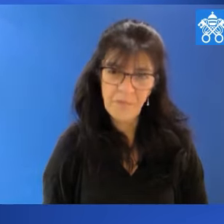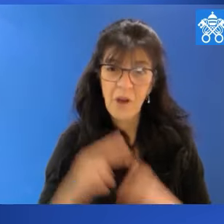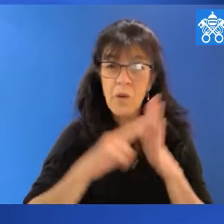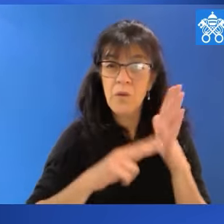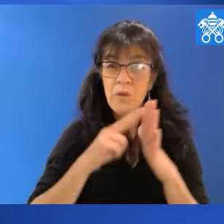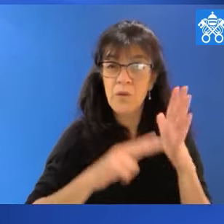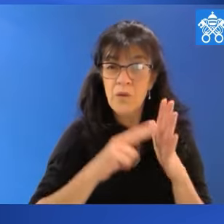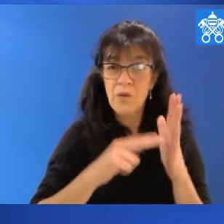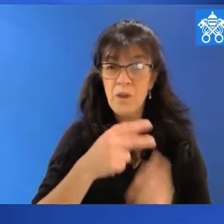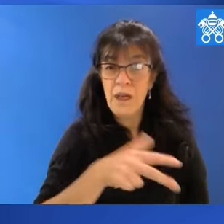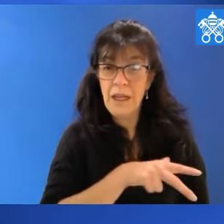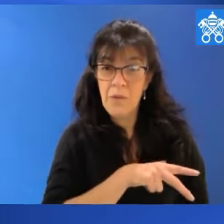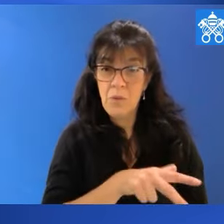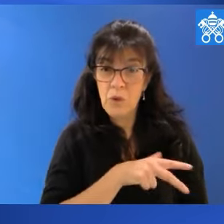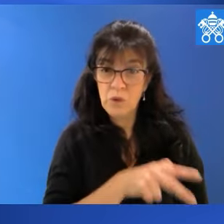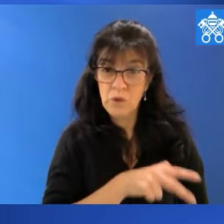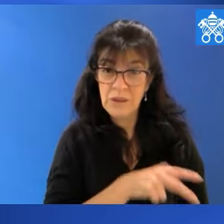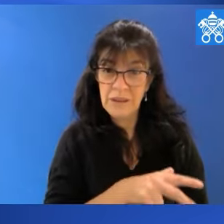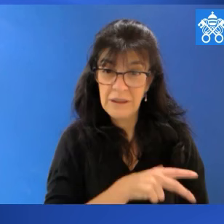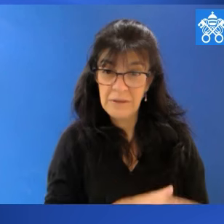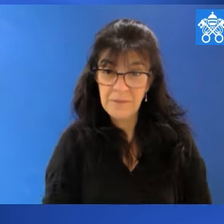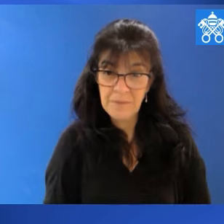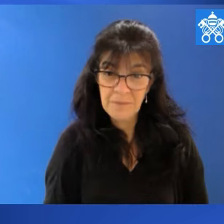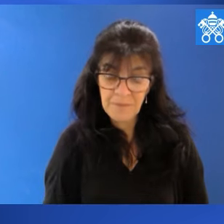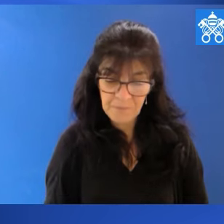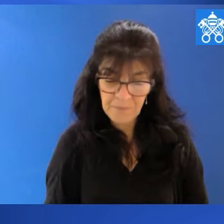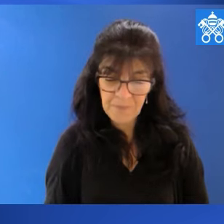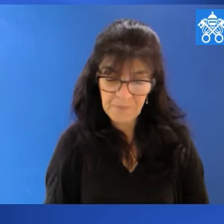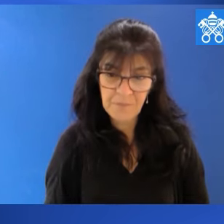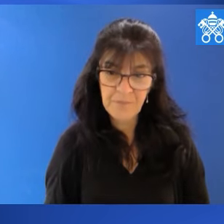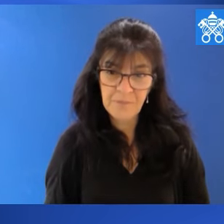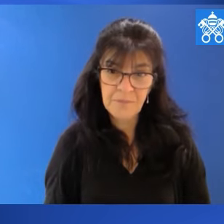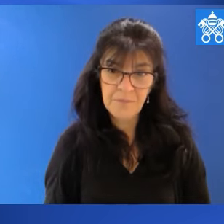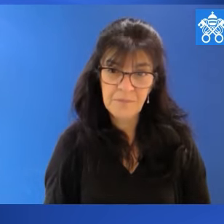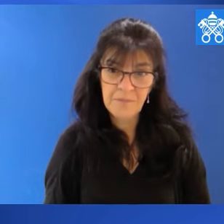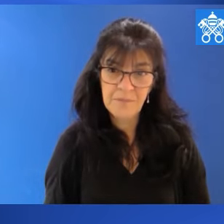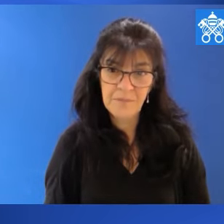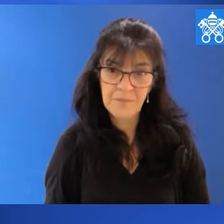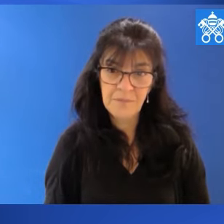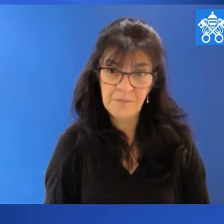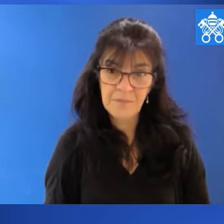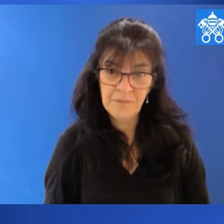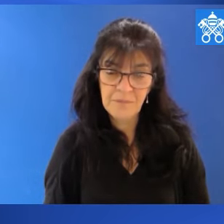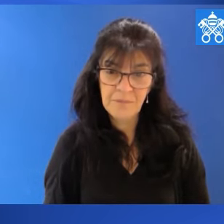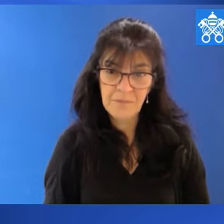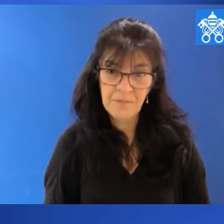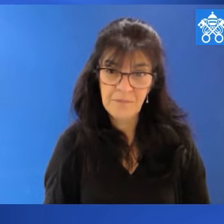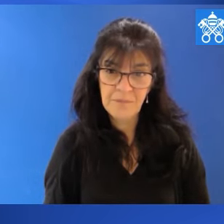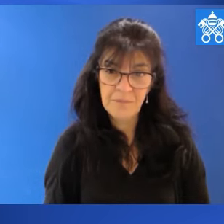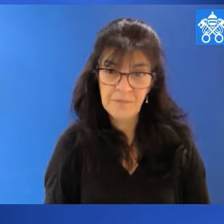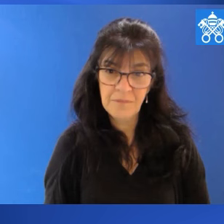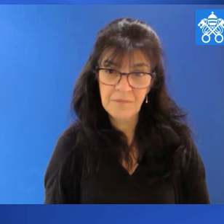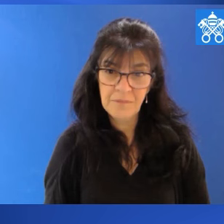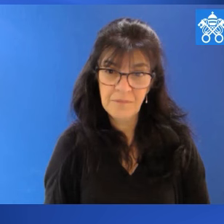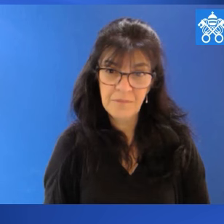Leitura do livro dos Salmos. Dai graças ao Senhor, porque Ele é bom, porque é